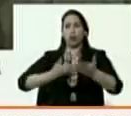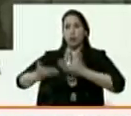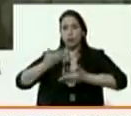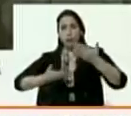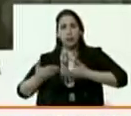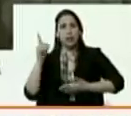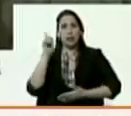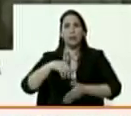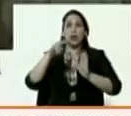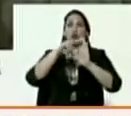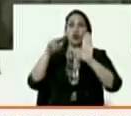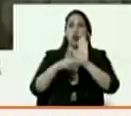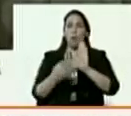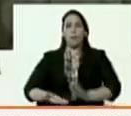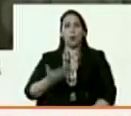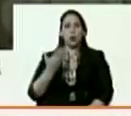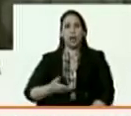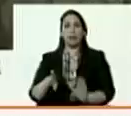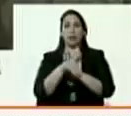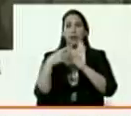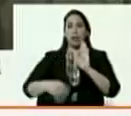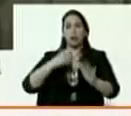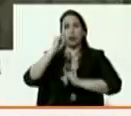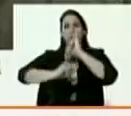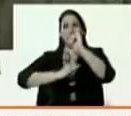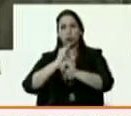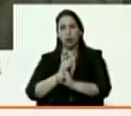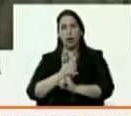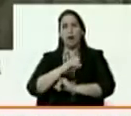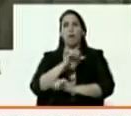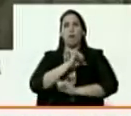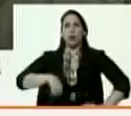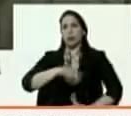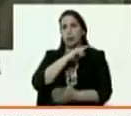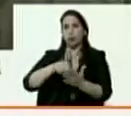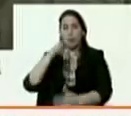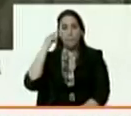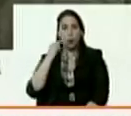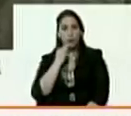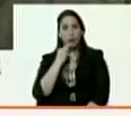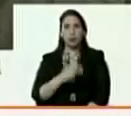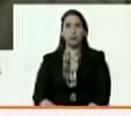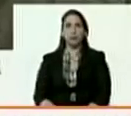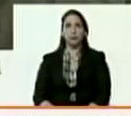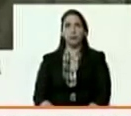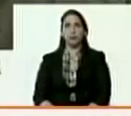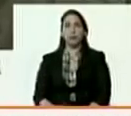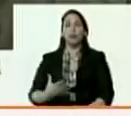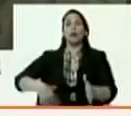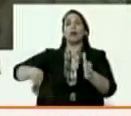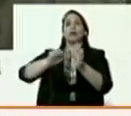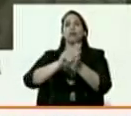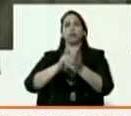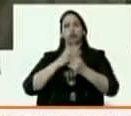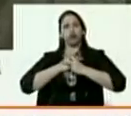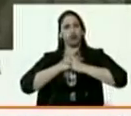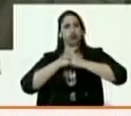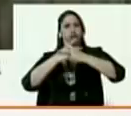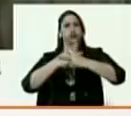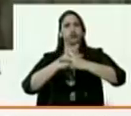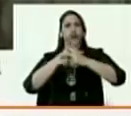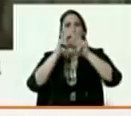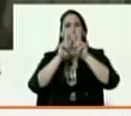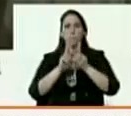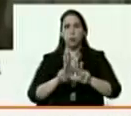normas elementales del derecho internacional, la Fuerza Armada Nacional Bolivariana reitera su vocación